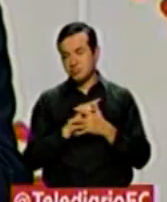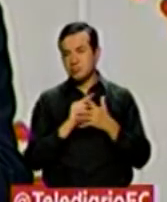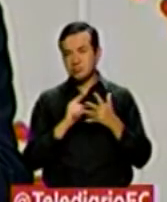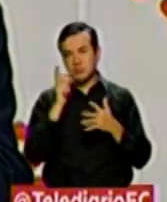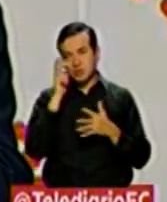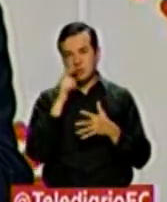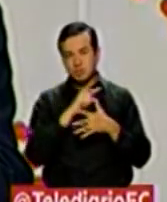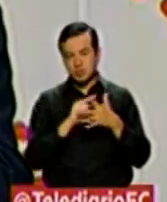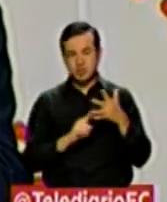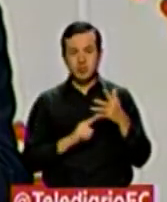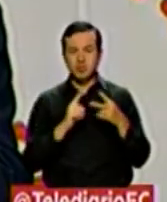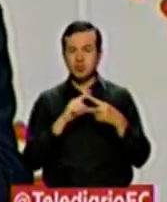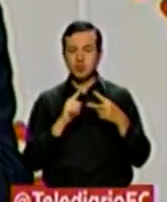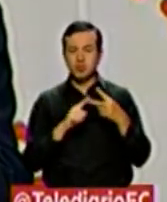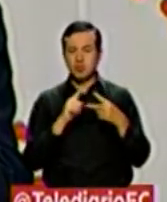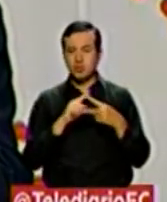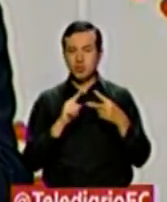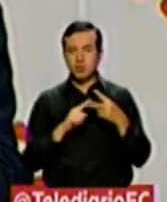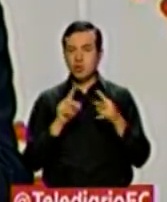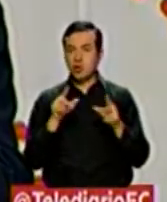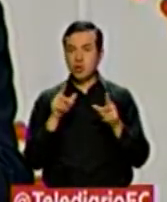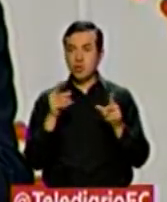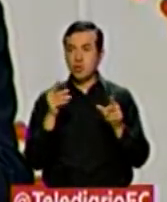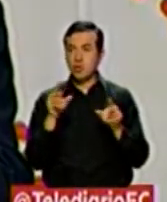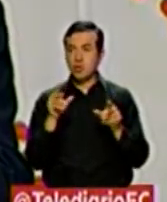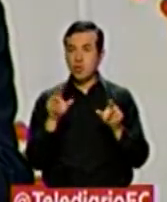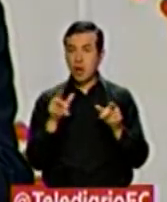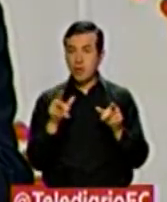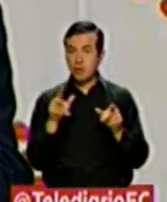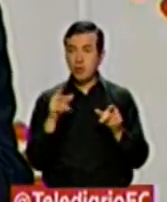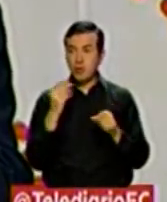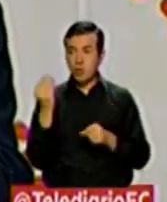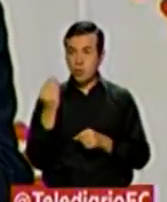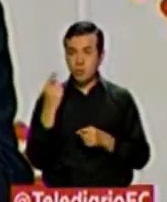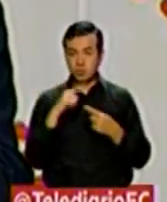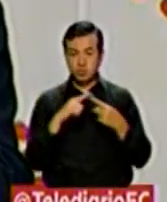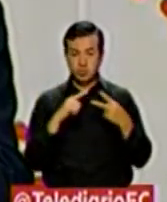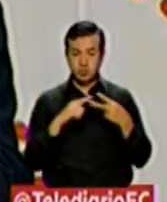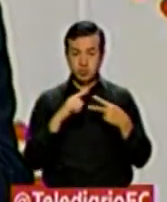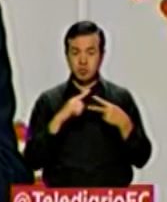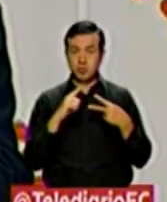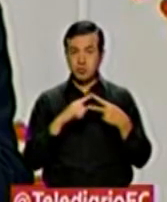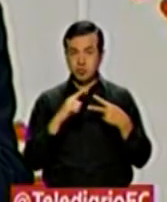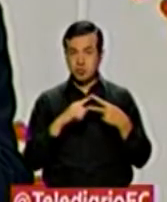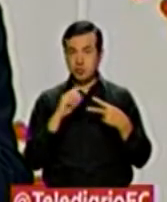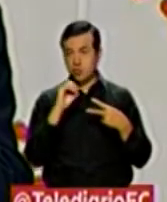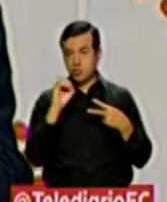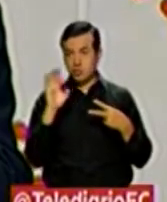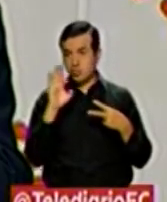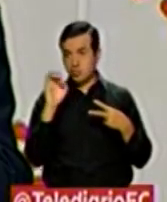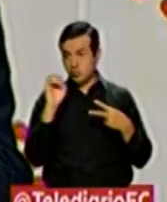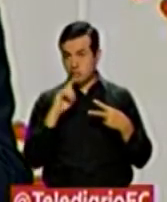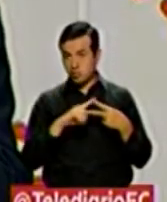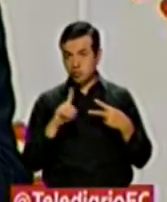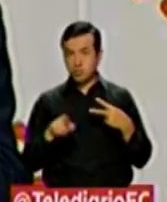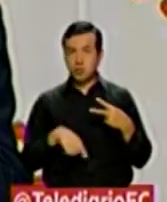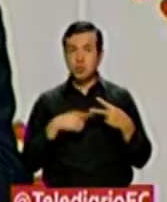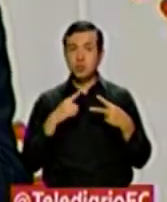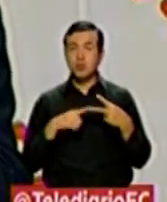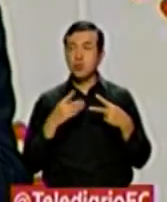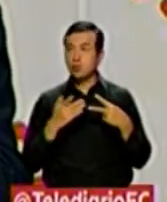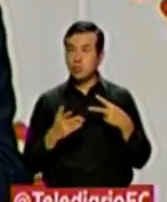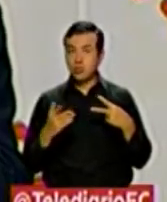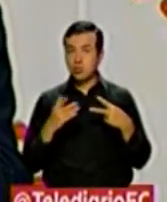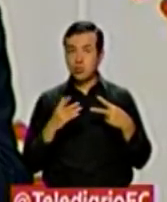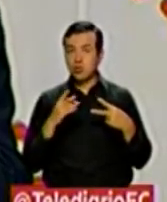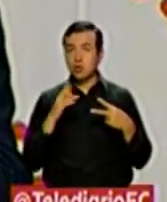pero por lo menos hay dos cabildifusores jóvenes que han tomado la posta. Uno de ellos es Sonnenholder, otro es, por ejemplo, Juan